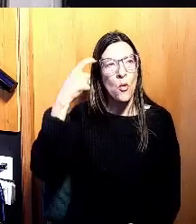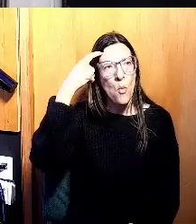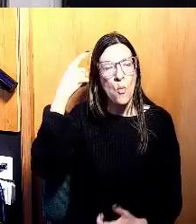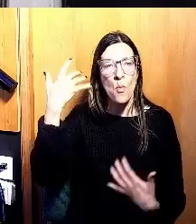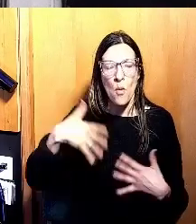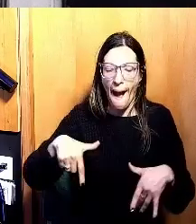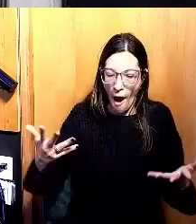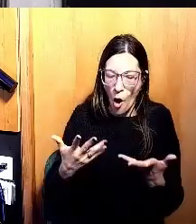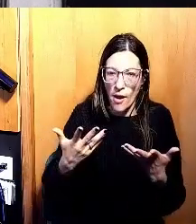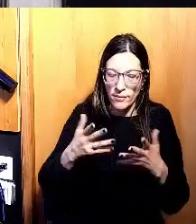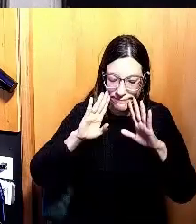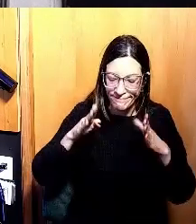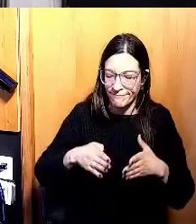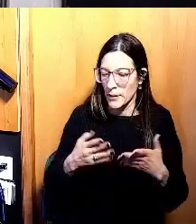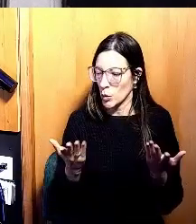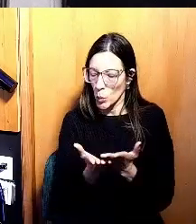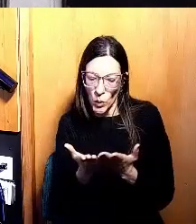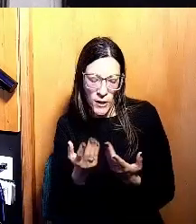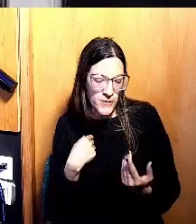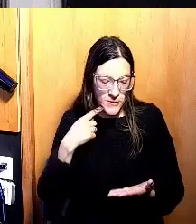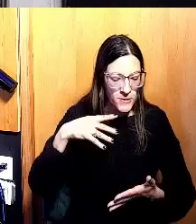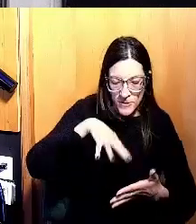ahora estudiando, a ver cómo se